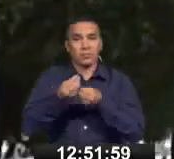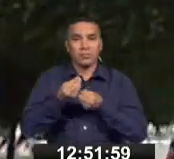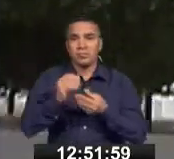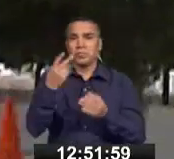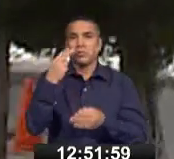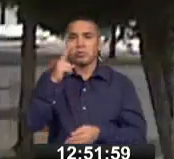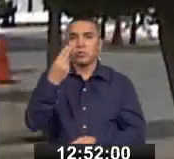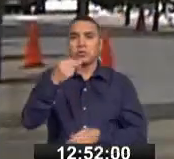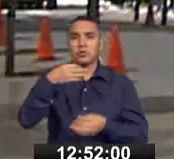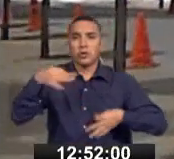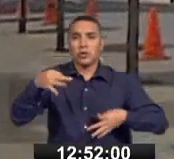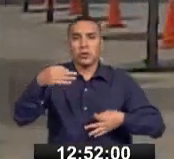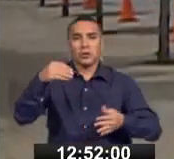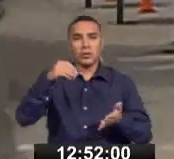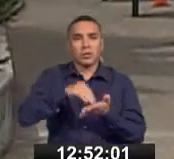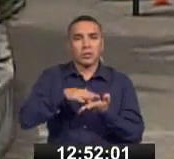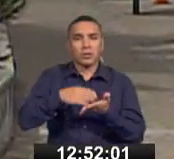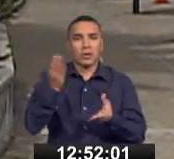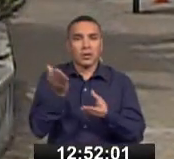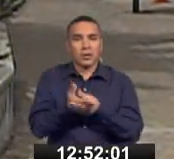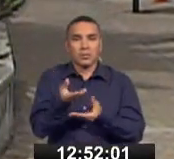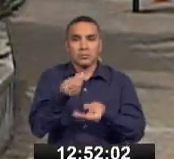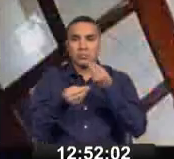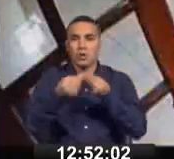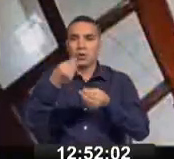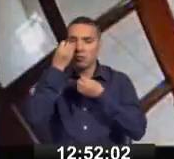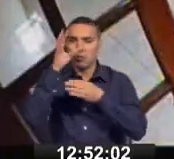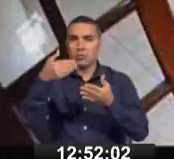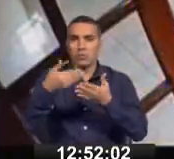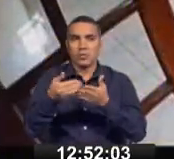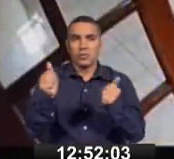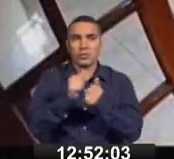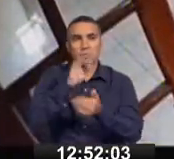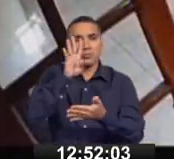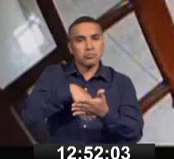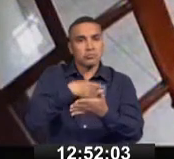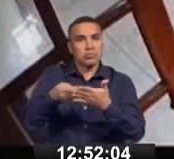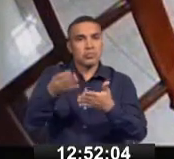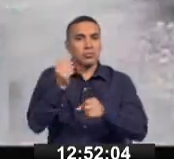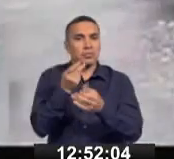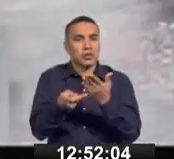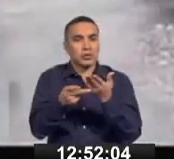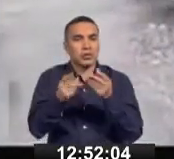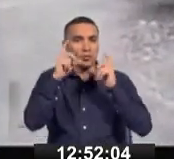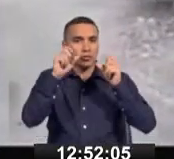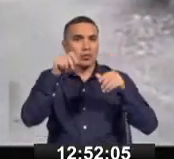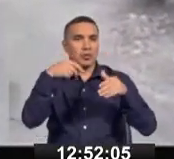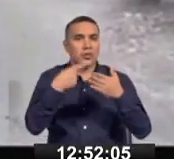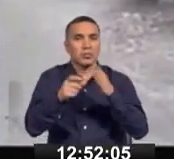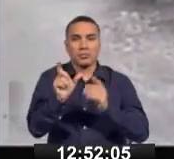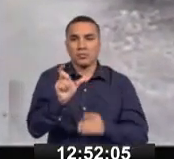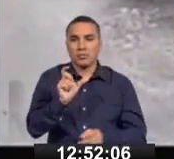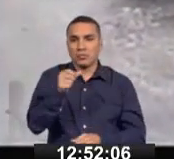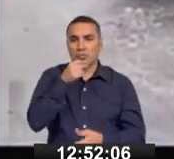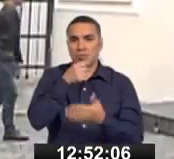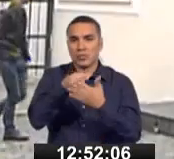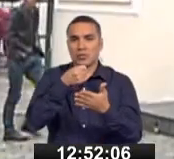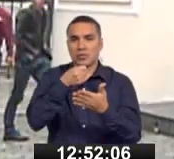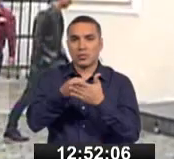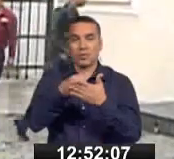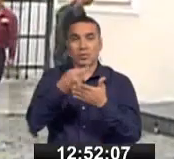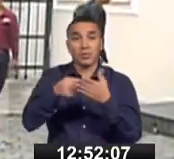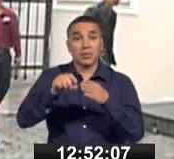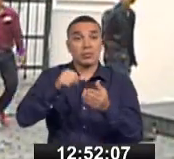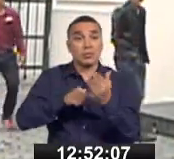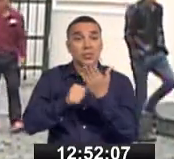apenas 12 hojas que contienen actas de entrega-recepción de información, cronología de los hechos y fotos de las credenciales de los periodistas. De la